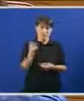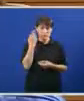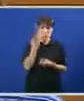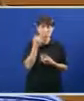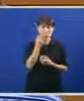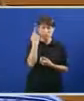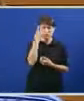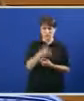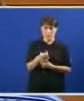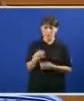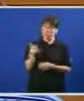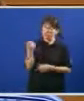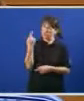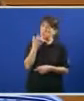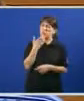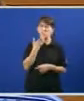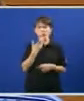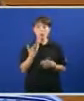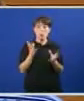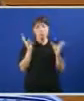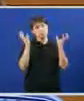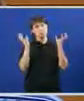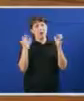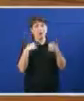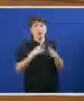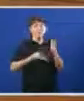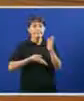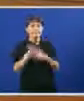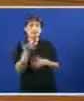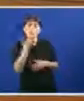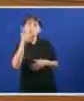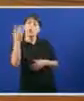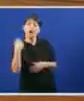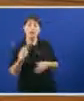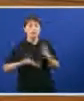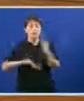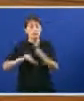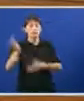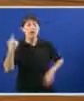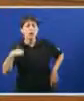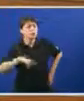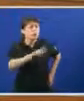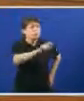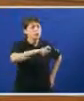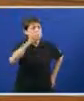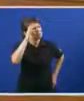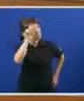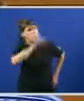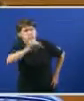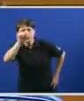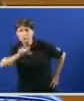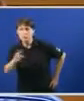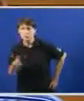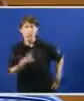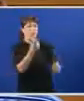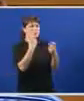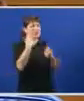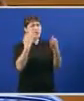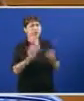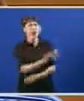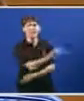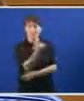sale vostede do seu palacio de luxo, do seu palacio dourado, e escoita os cidadáns? Estas son as cifras reais.